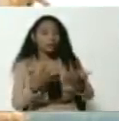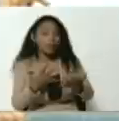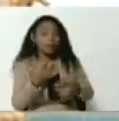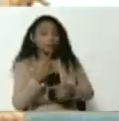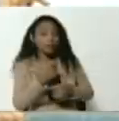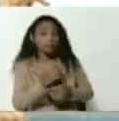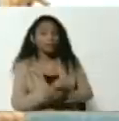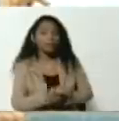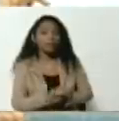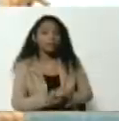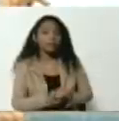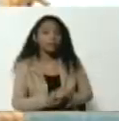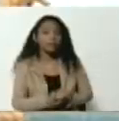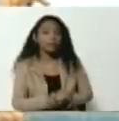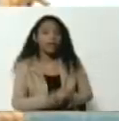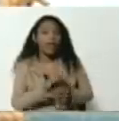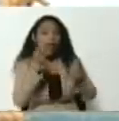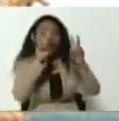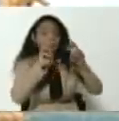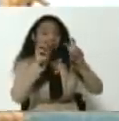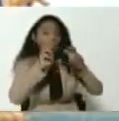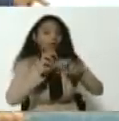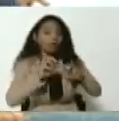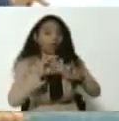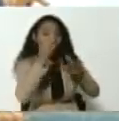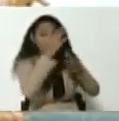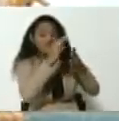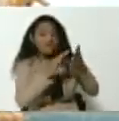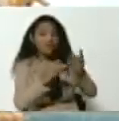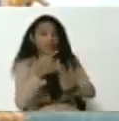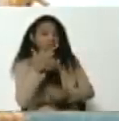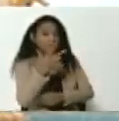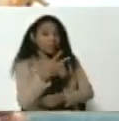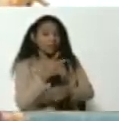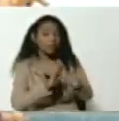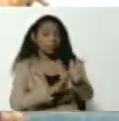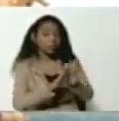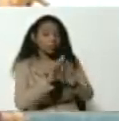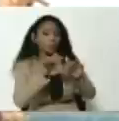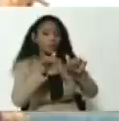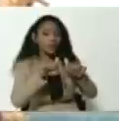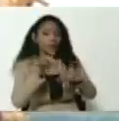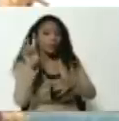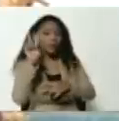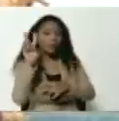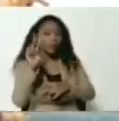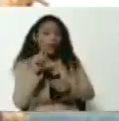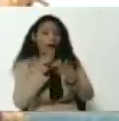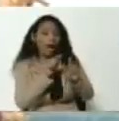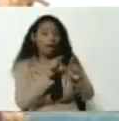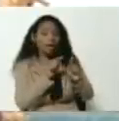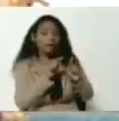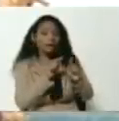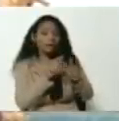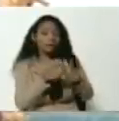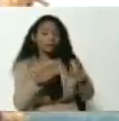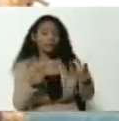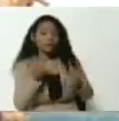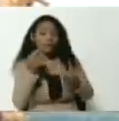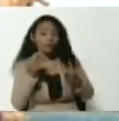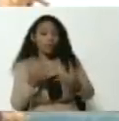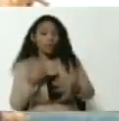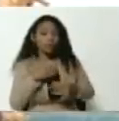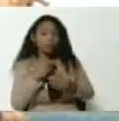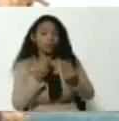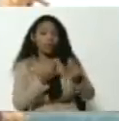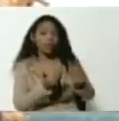De hecho, parte de la investigación en fase 3 se está desarrollando en estos momentos en Venezuela. De allí la inmensa seguridad que le damos. Pero estamos